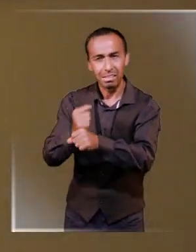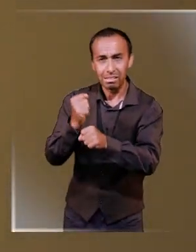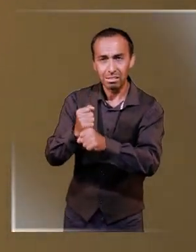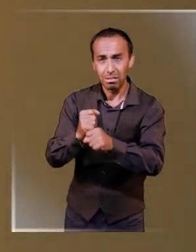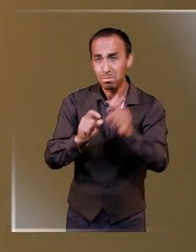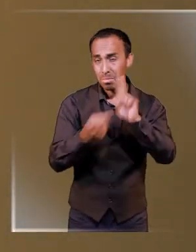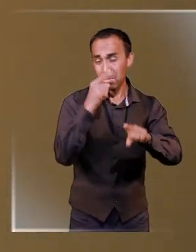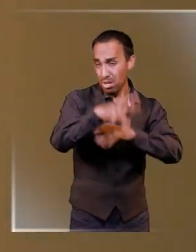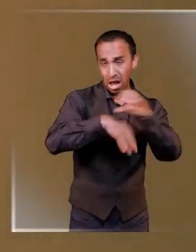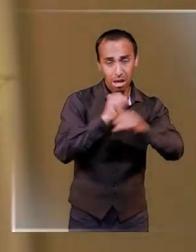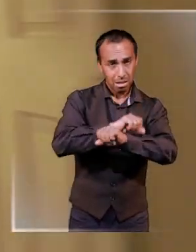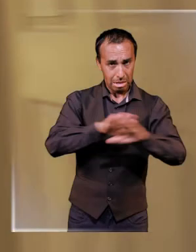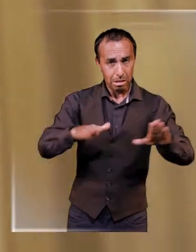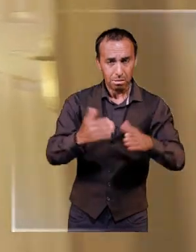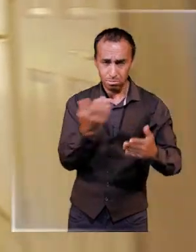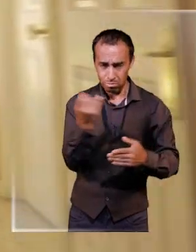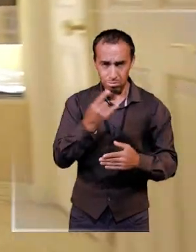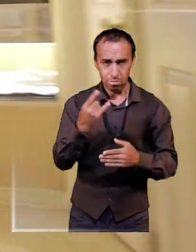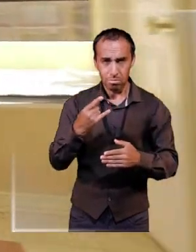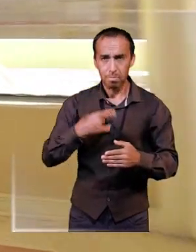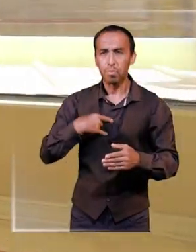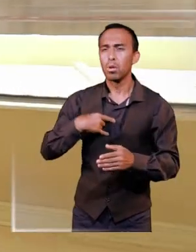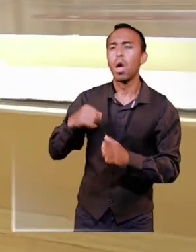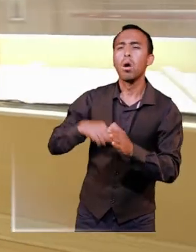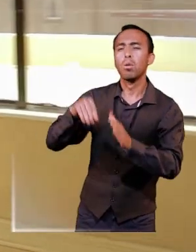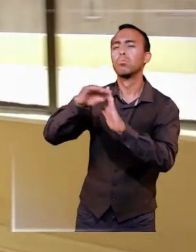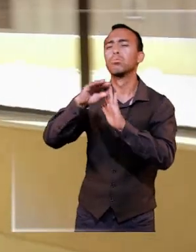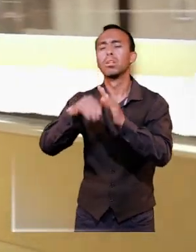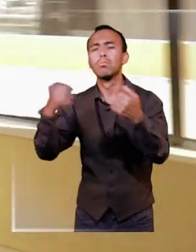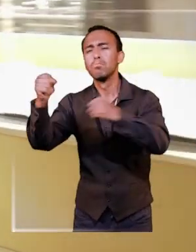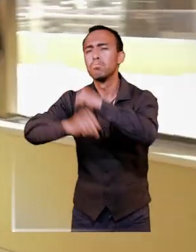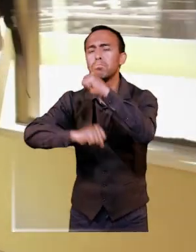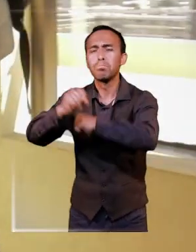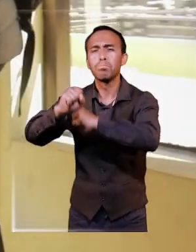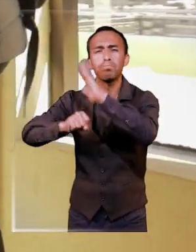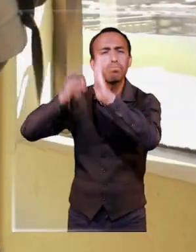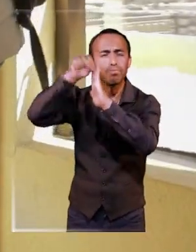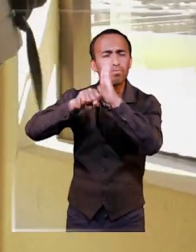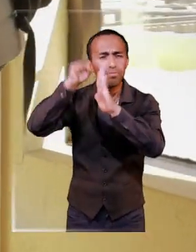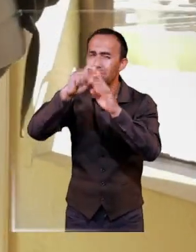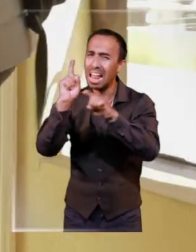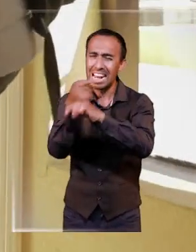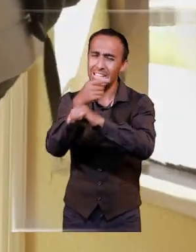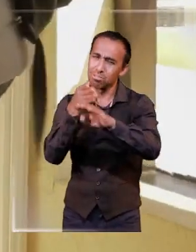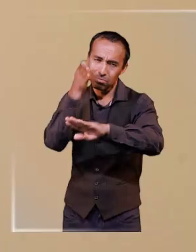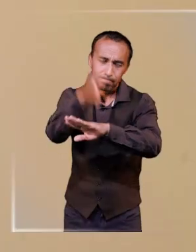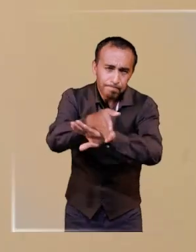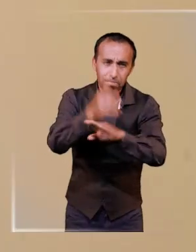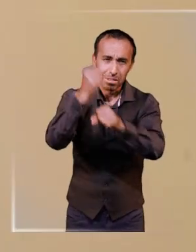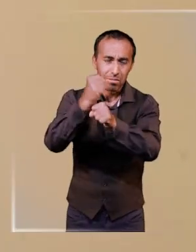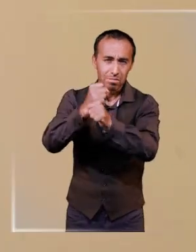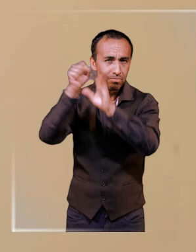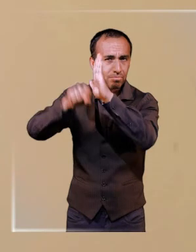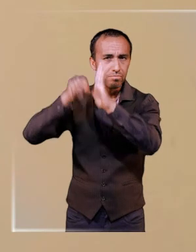ya encontré trabajo en una productora audiovisual en Concepción. Entonces, rápidamente me metí al mundo audiovisual.